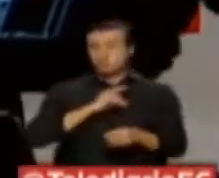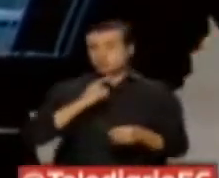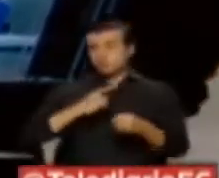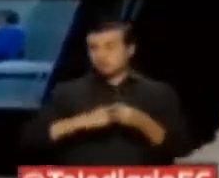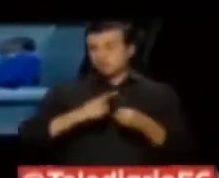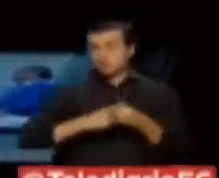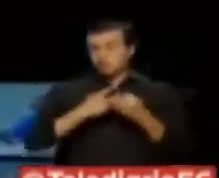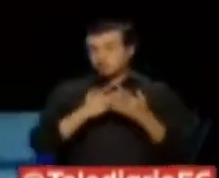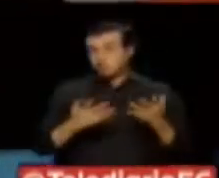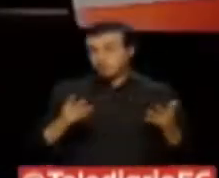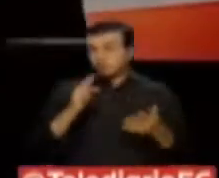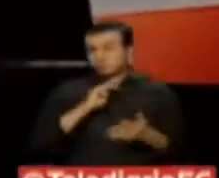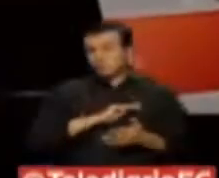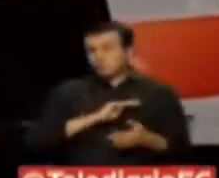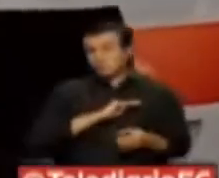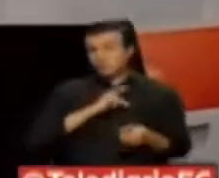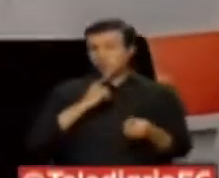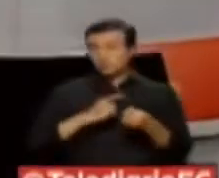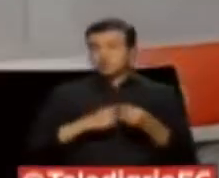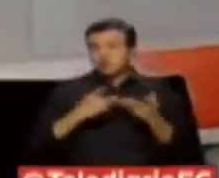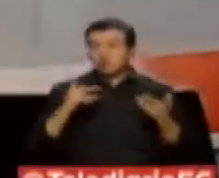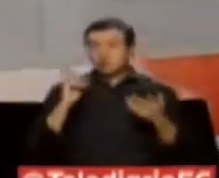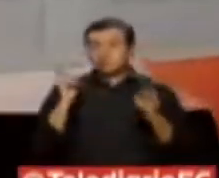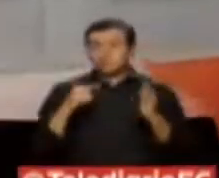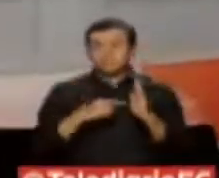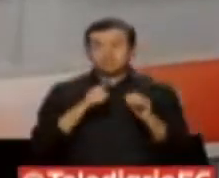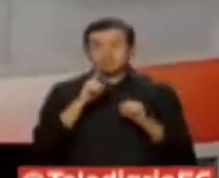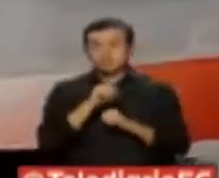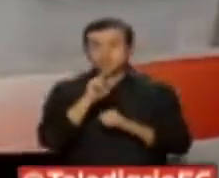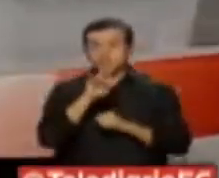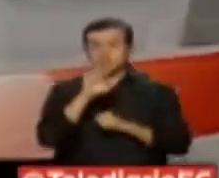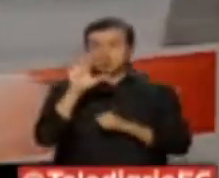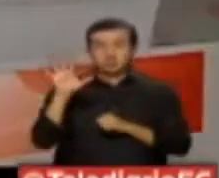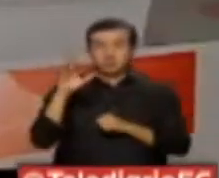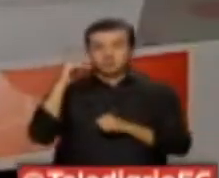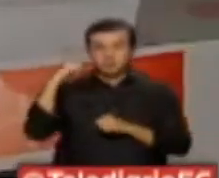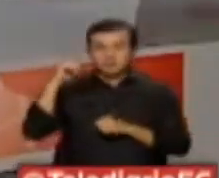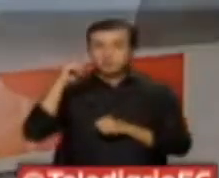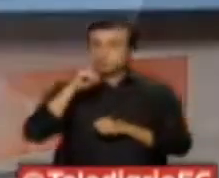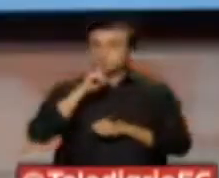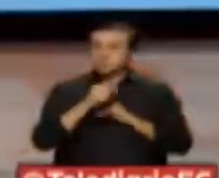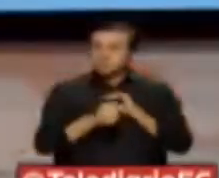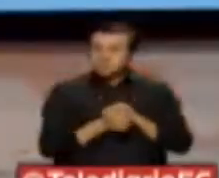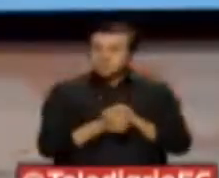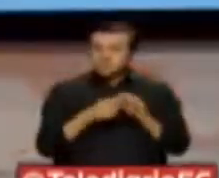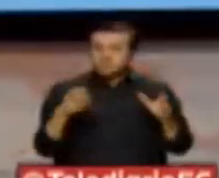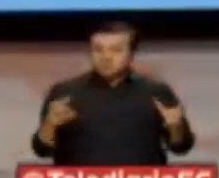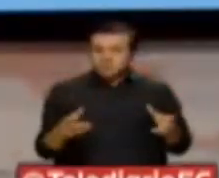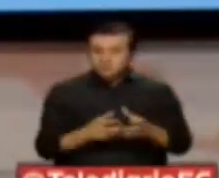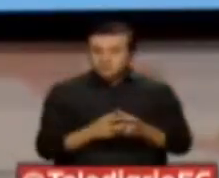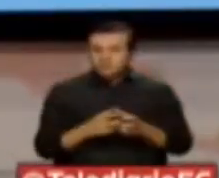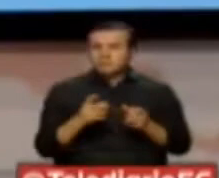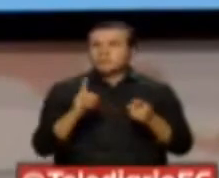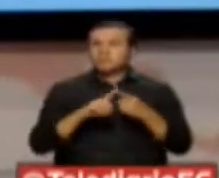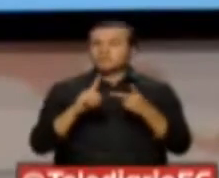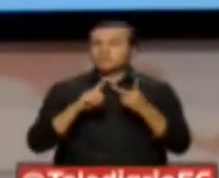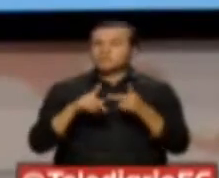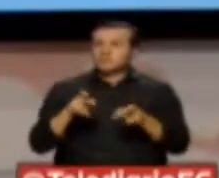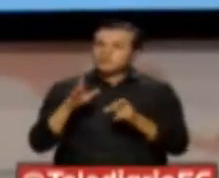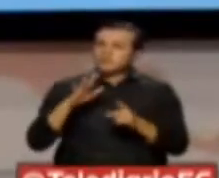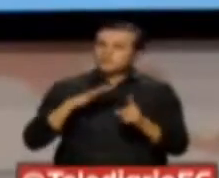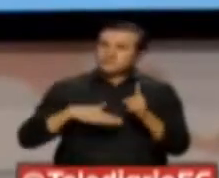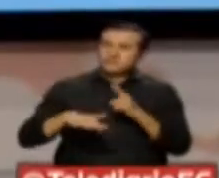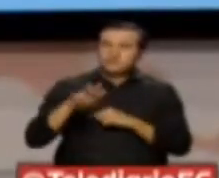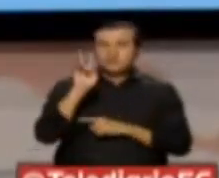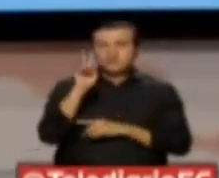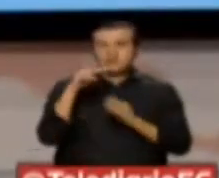por ejemplo un huequito en donde hay mil 125 millones represados lo que está sucediendo inclusive con las licencias ambientales son